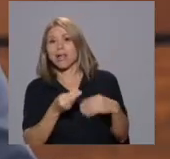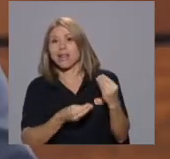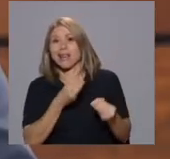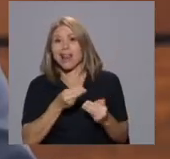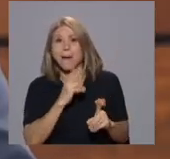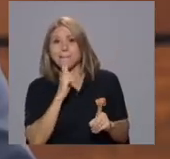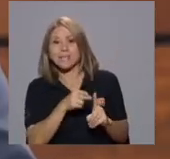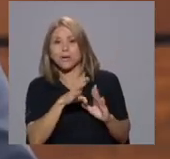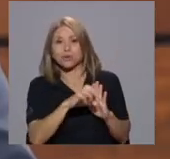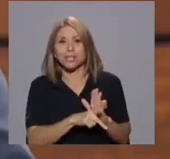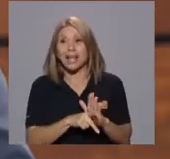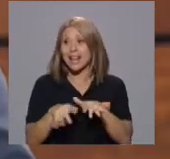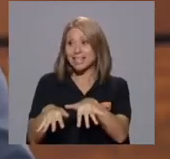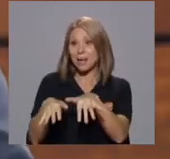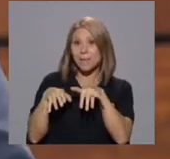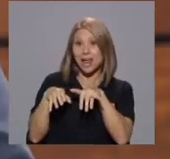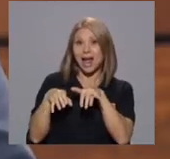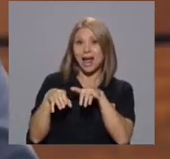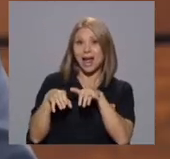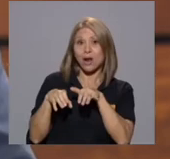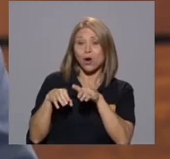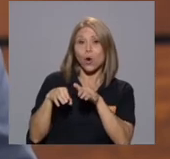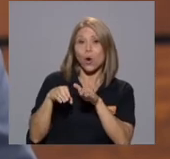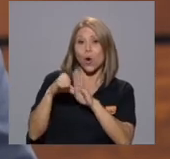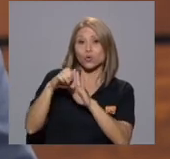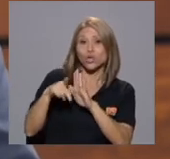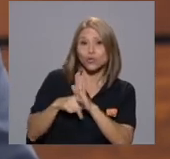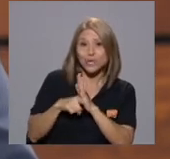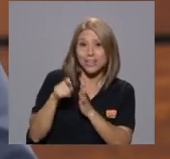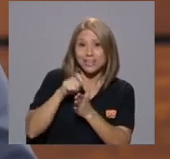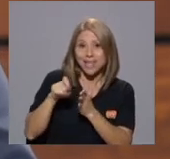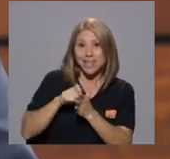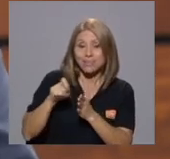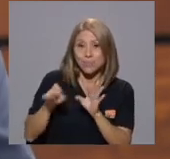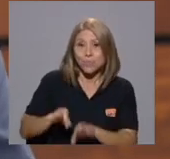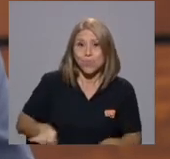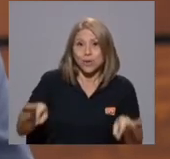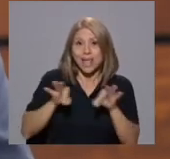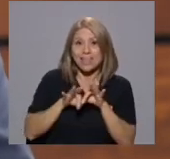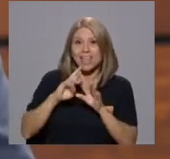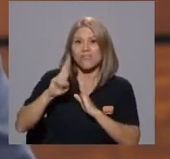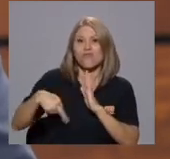muy importante. Sí. El rol que cumple en el marco de la aparición de Guaidó.